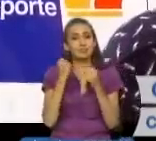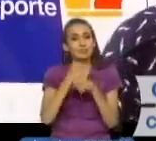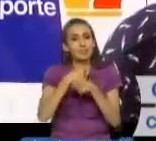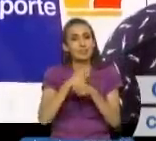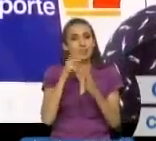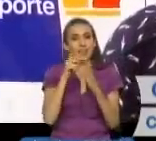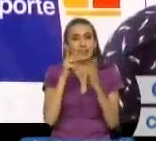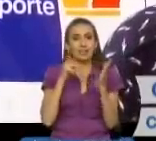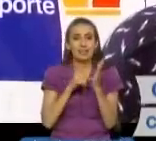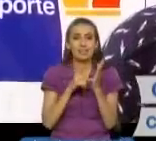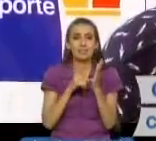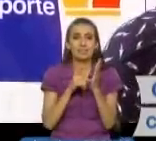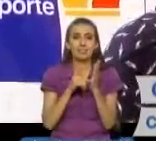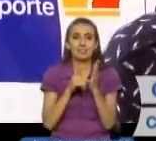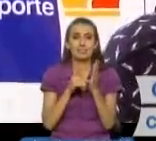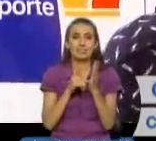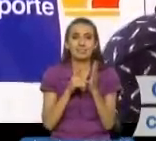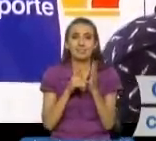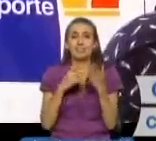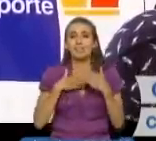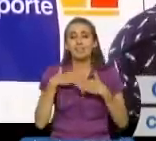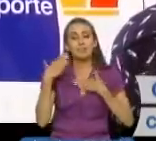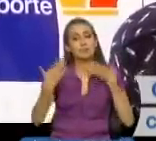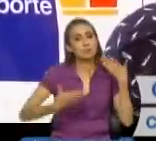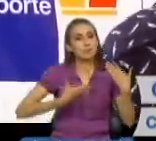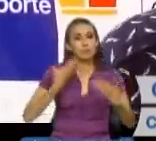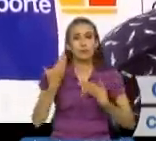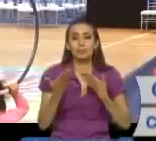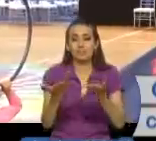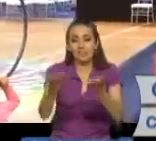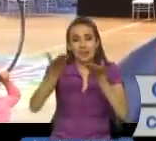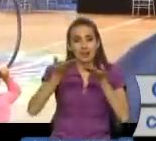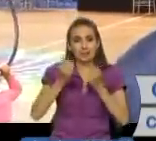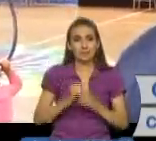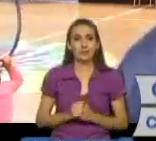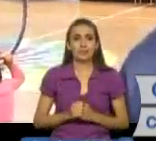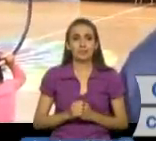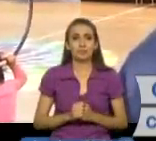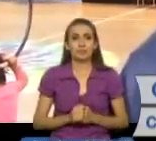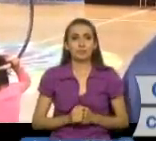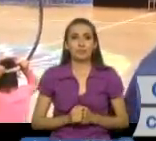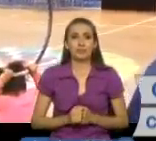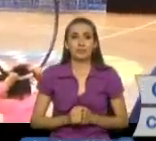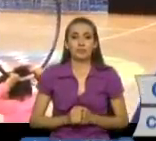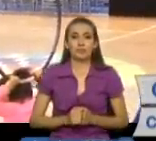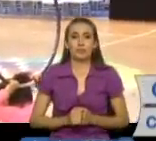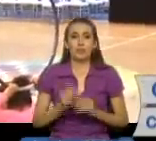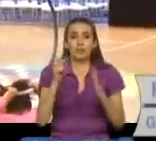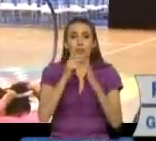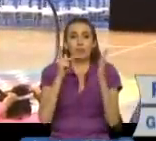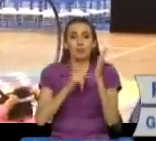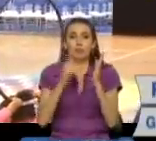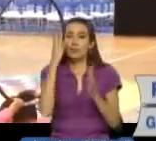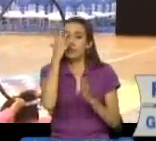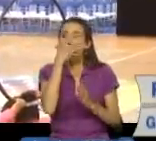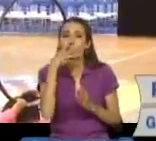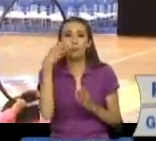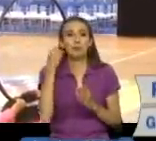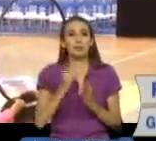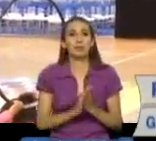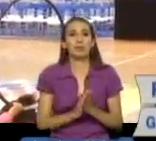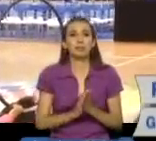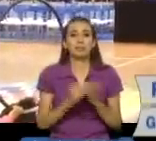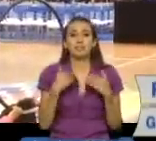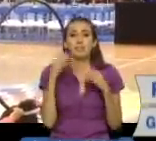evento y fue muy bonito también el recibimiento bueno el evento me pareció muy bonito no me